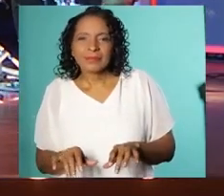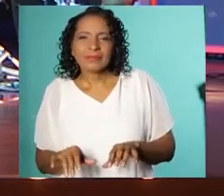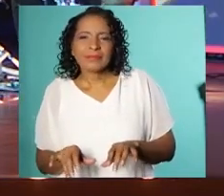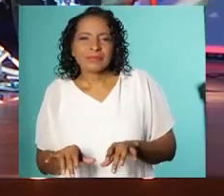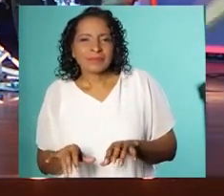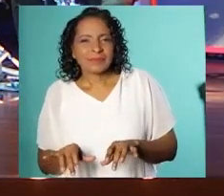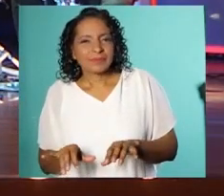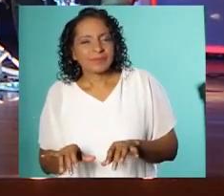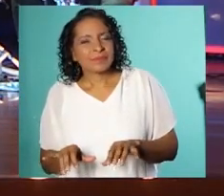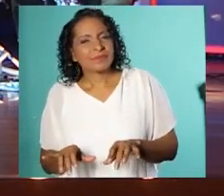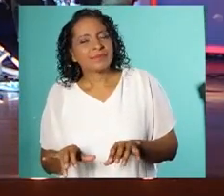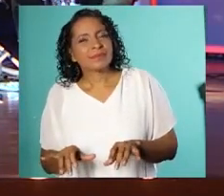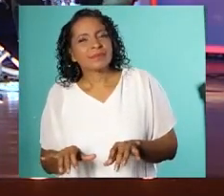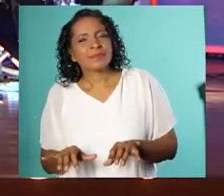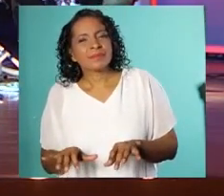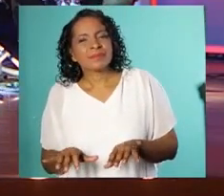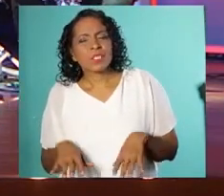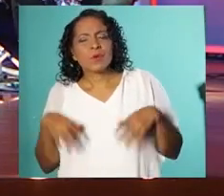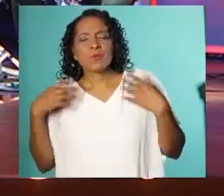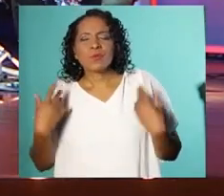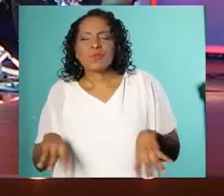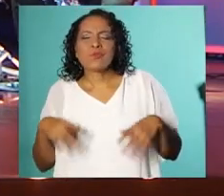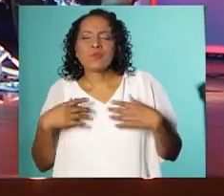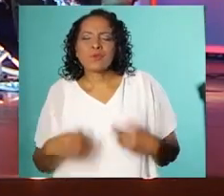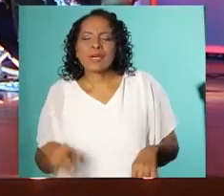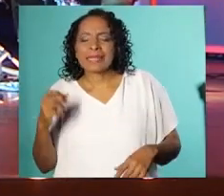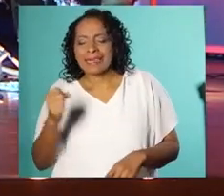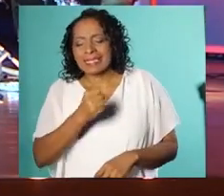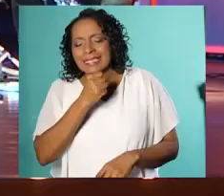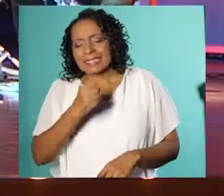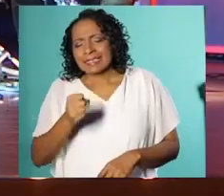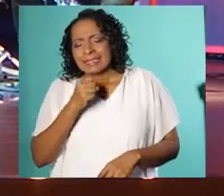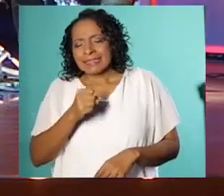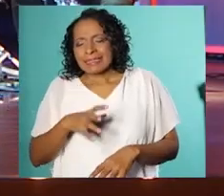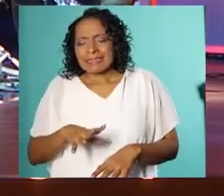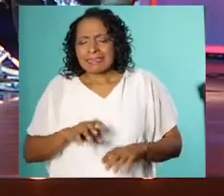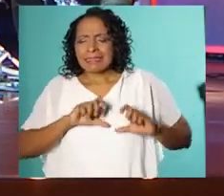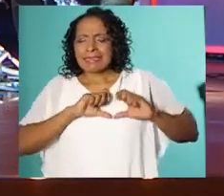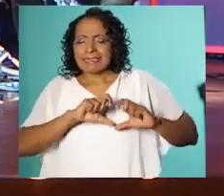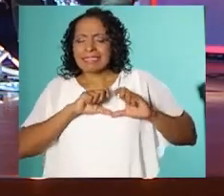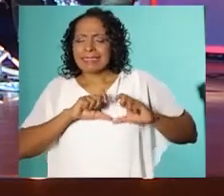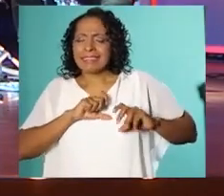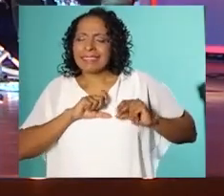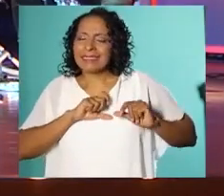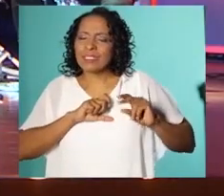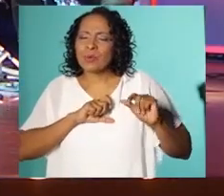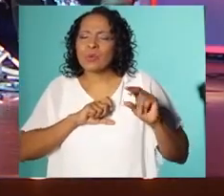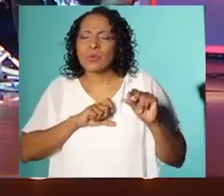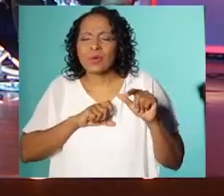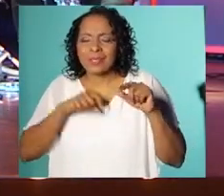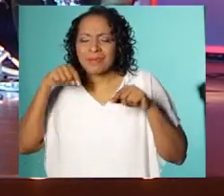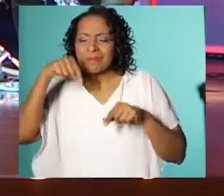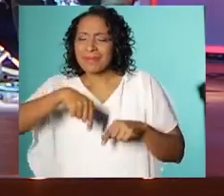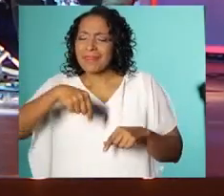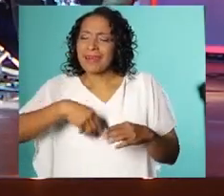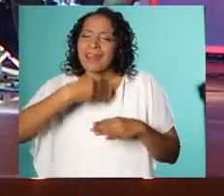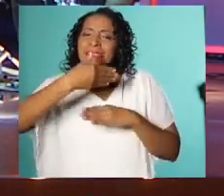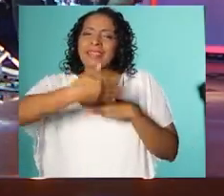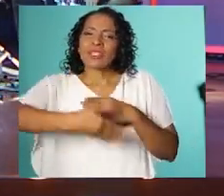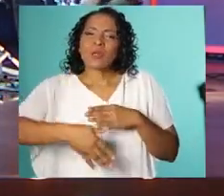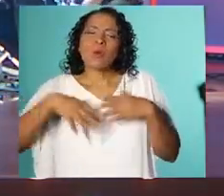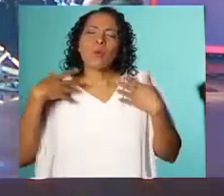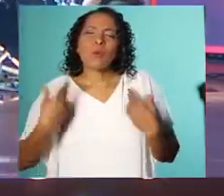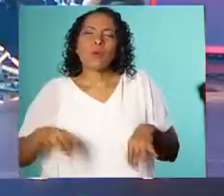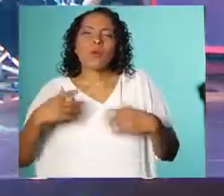A 1000 por hora me ha quedado el corazón a mí después de este super show de Alejandro La Grotta, que